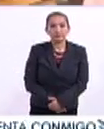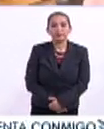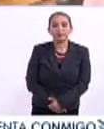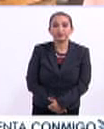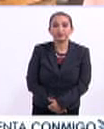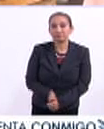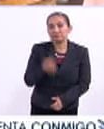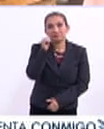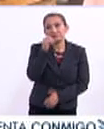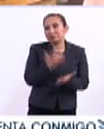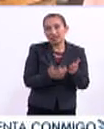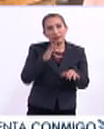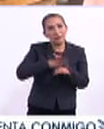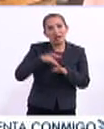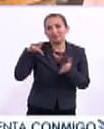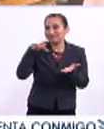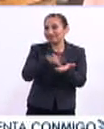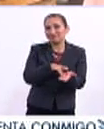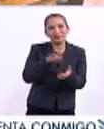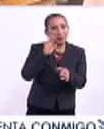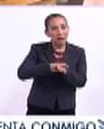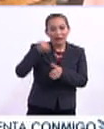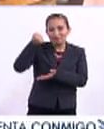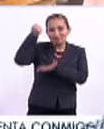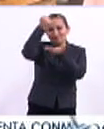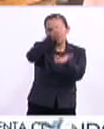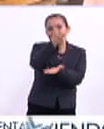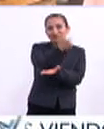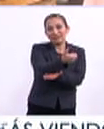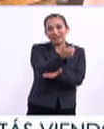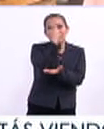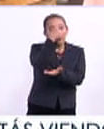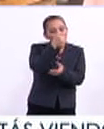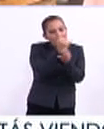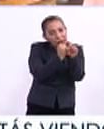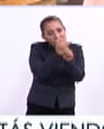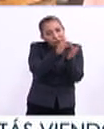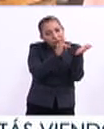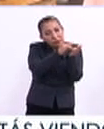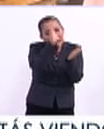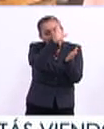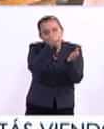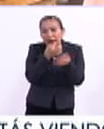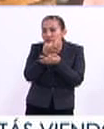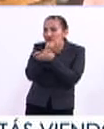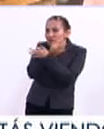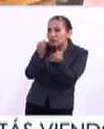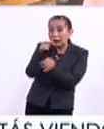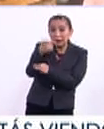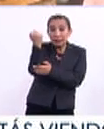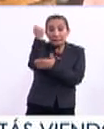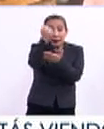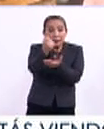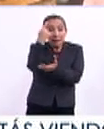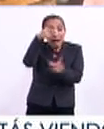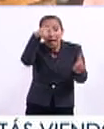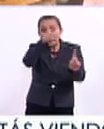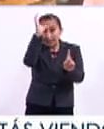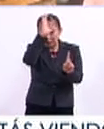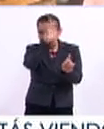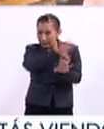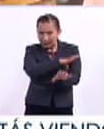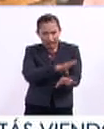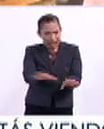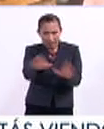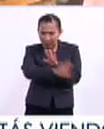como siempre hace falta más apoyos, más presupuesto, ¿no? Dedicado a eso. Digo, hace falta aquí más presupuesto dedicado a la ciencia en general, a la